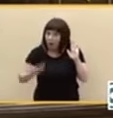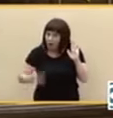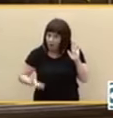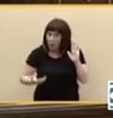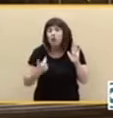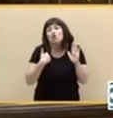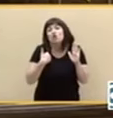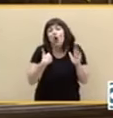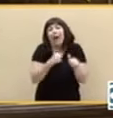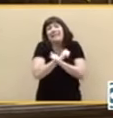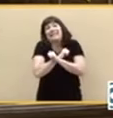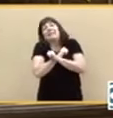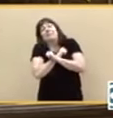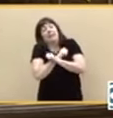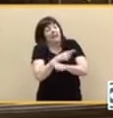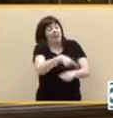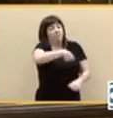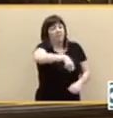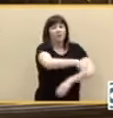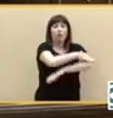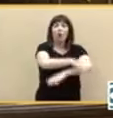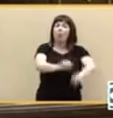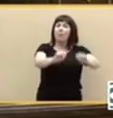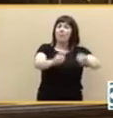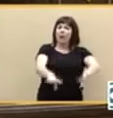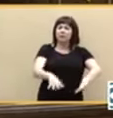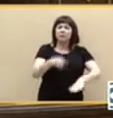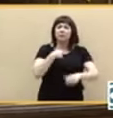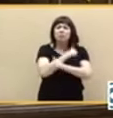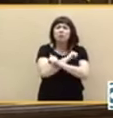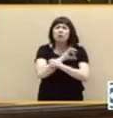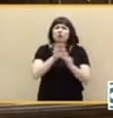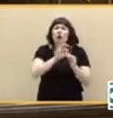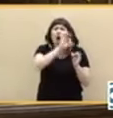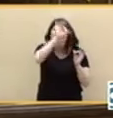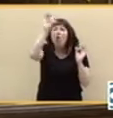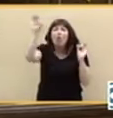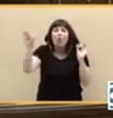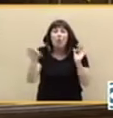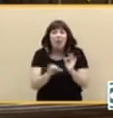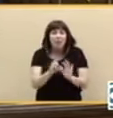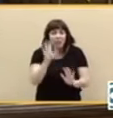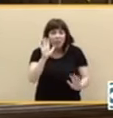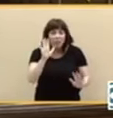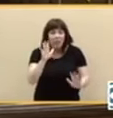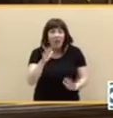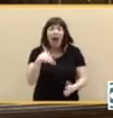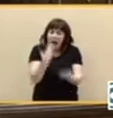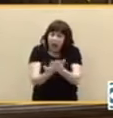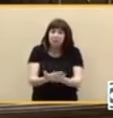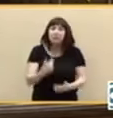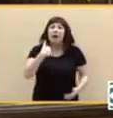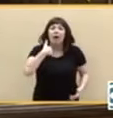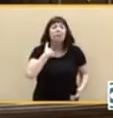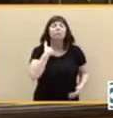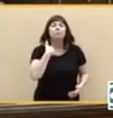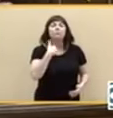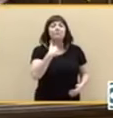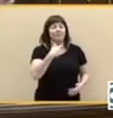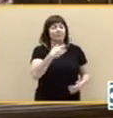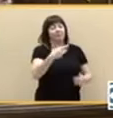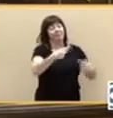gobierno. Esperamos todo el día. Tal es así que se nos decía, el PSOE está